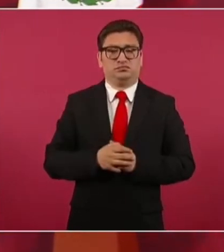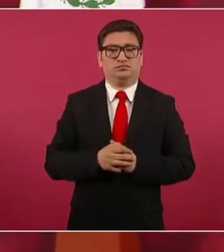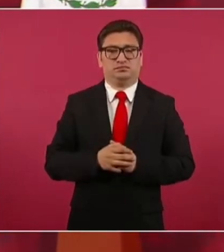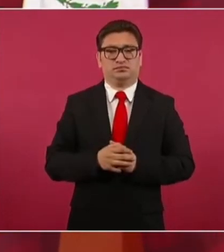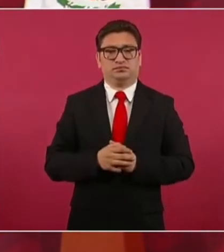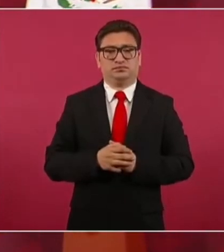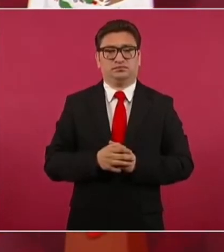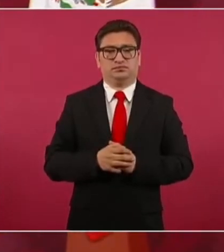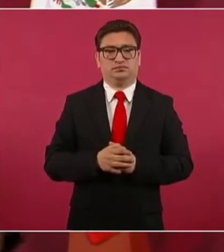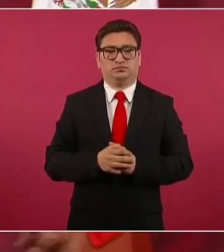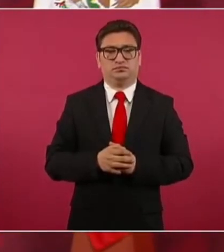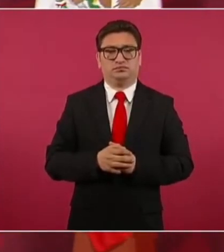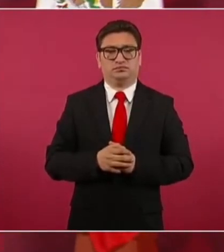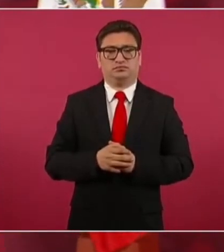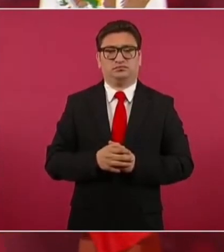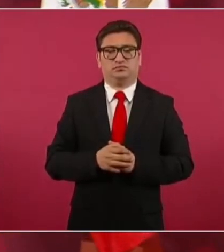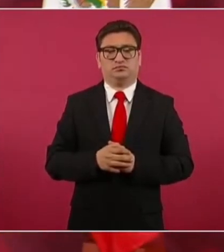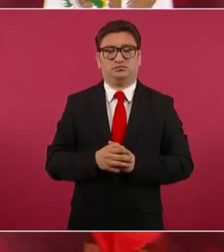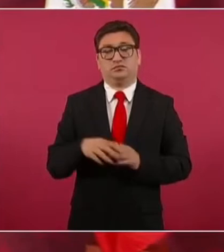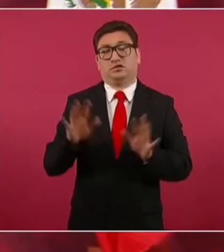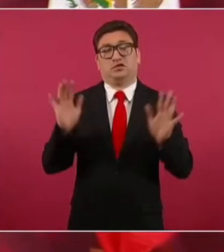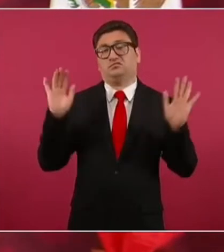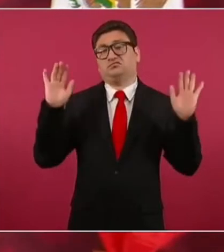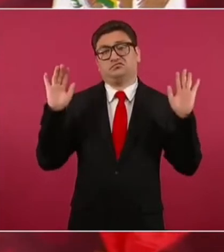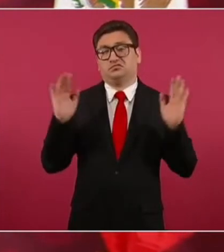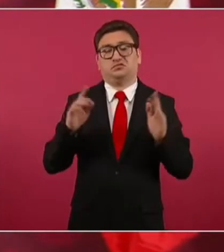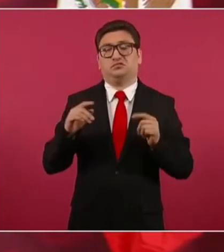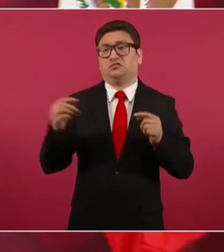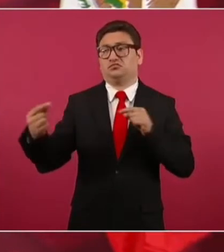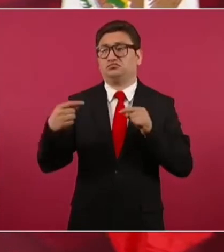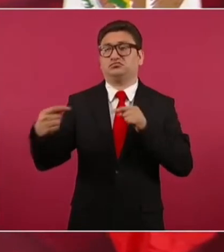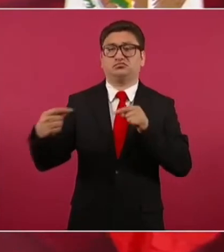y hay pues mucha confrontación,